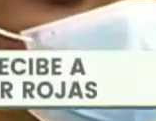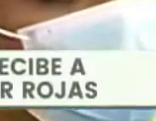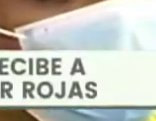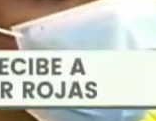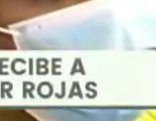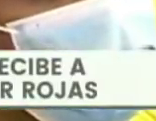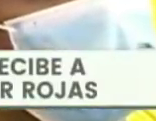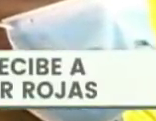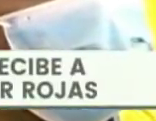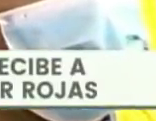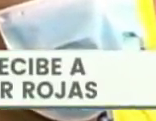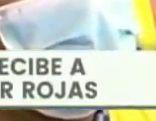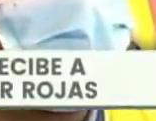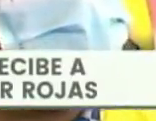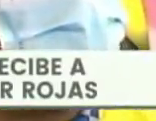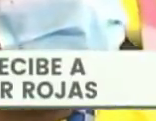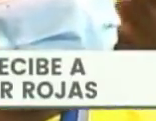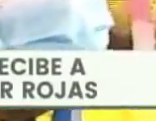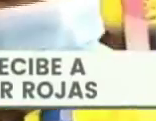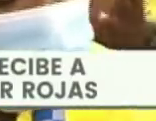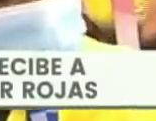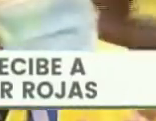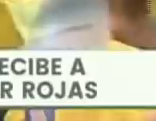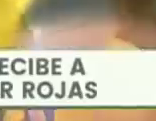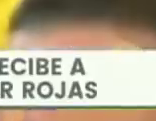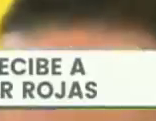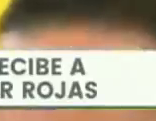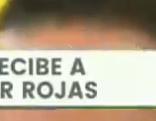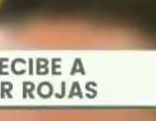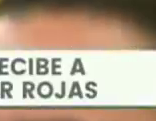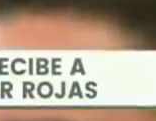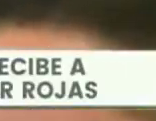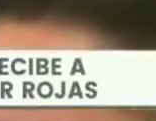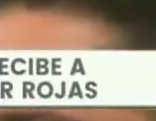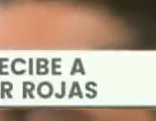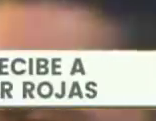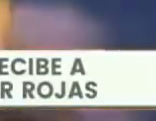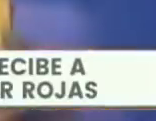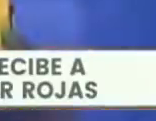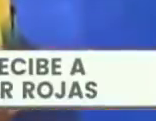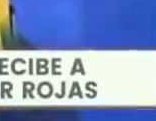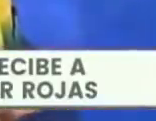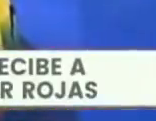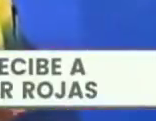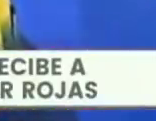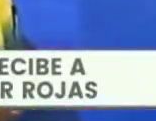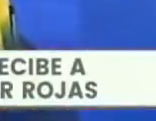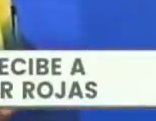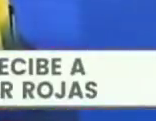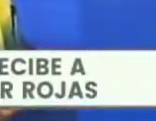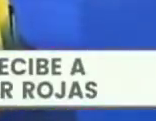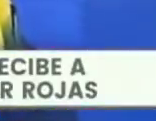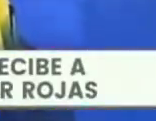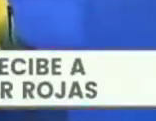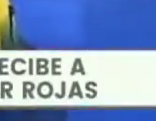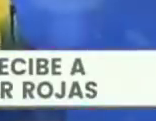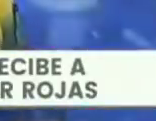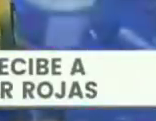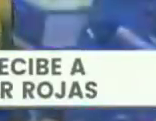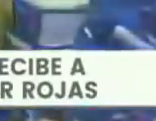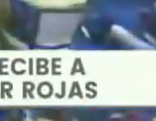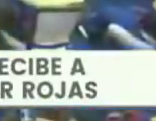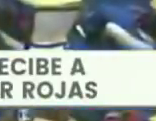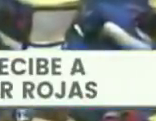del deporte venezolano, pero todavía hay que hacer más, todavía hay que ir por más. Por eso yo